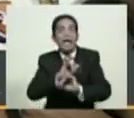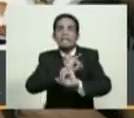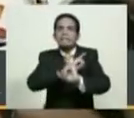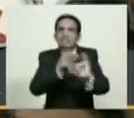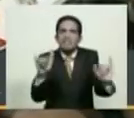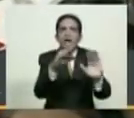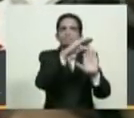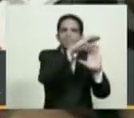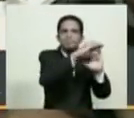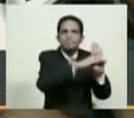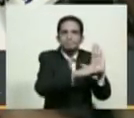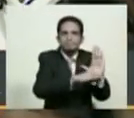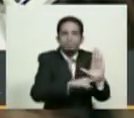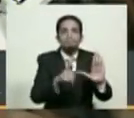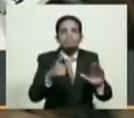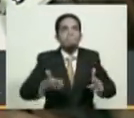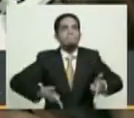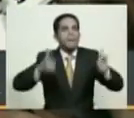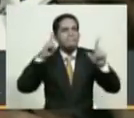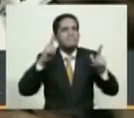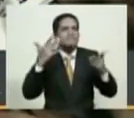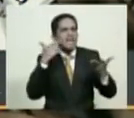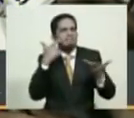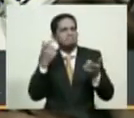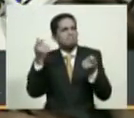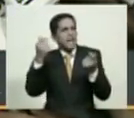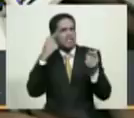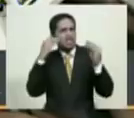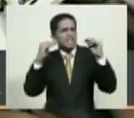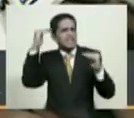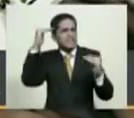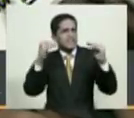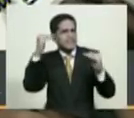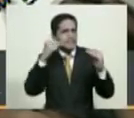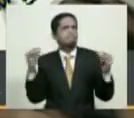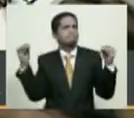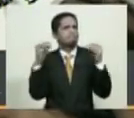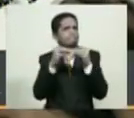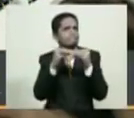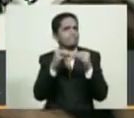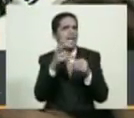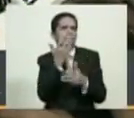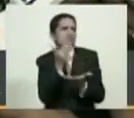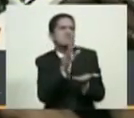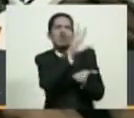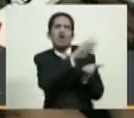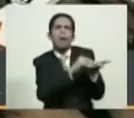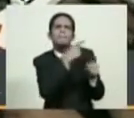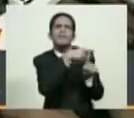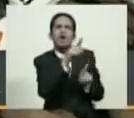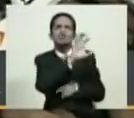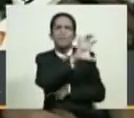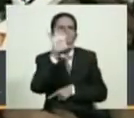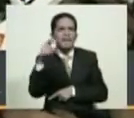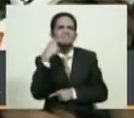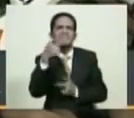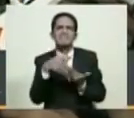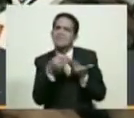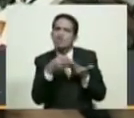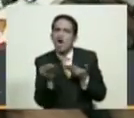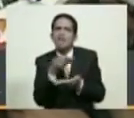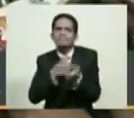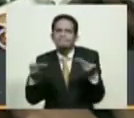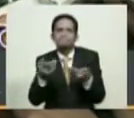una unidad que nos permite medir un precio real y no basarse en aquellas páginas que lo que buscan es destruir la economía. Por el contrario,